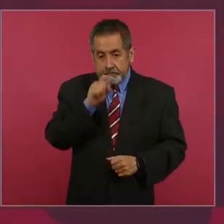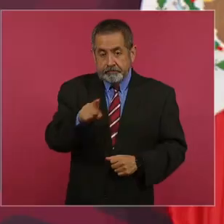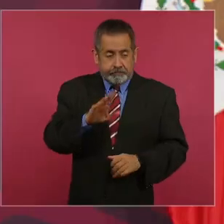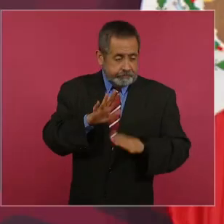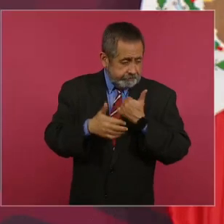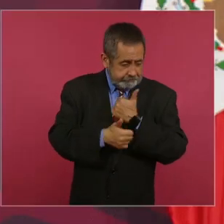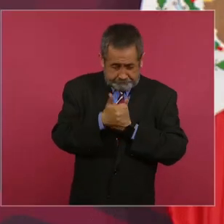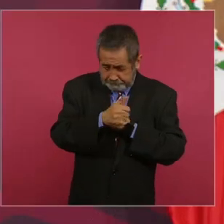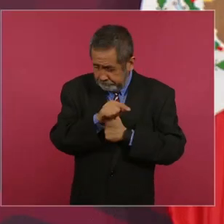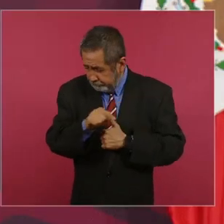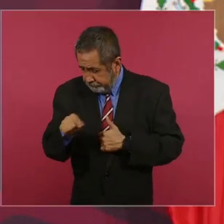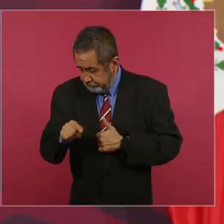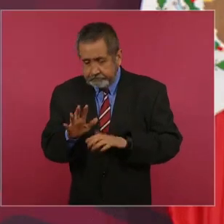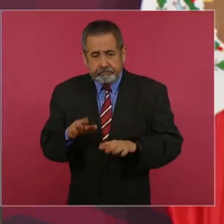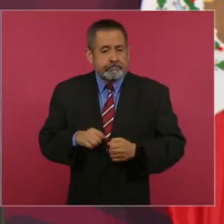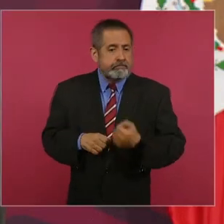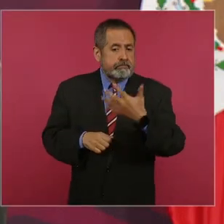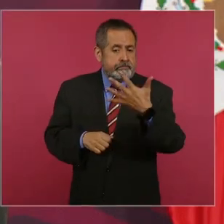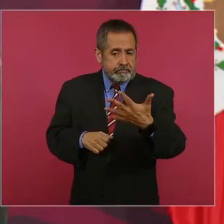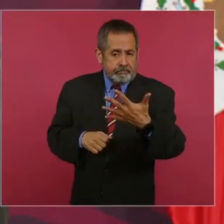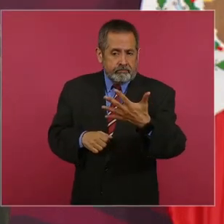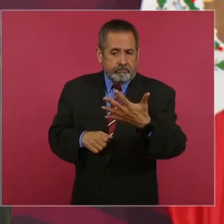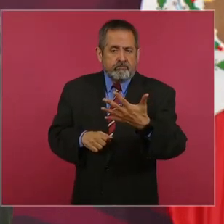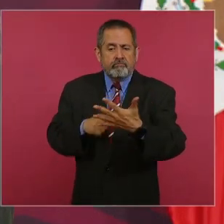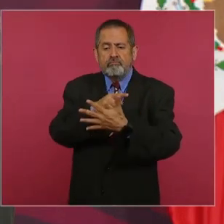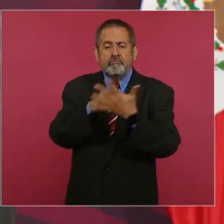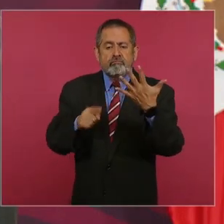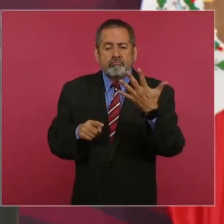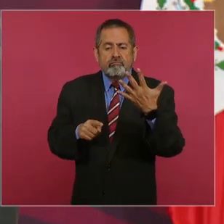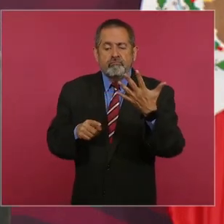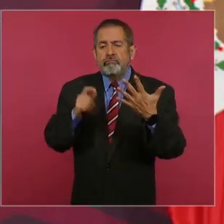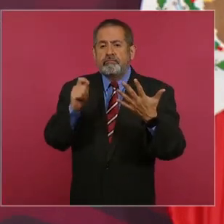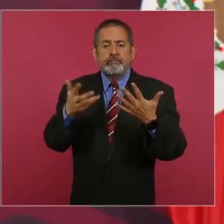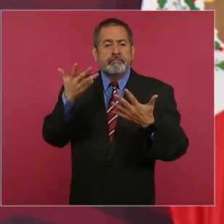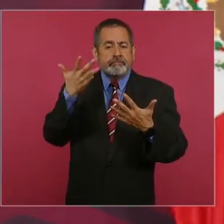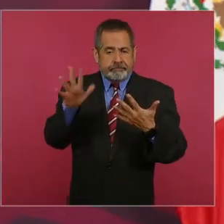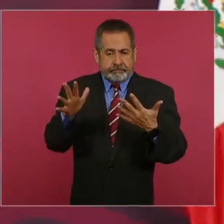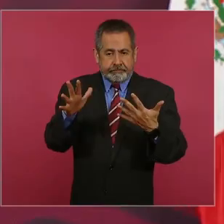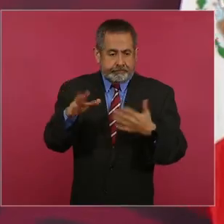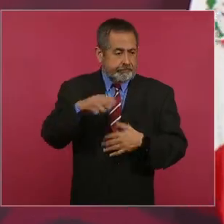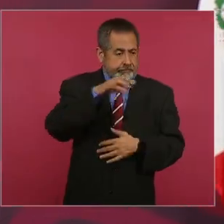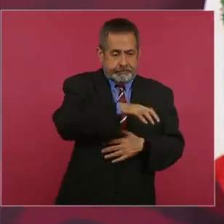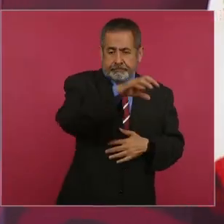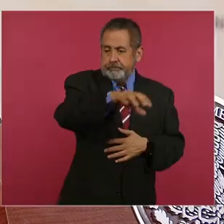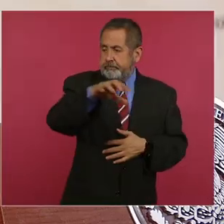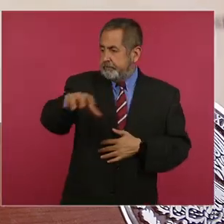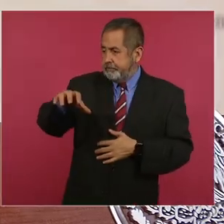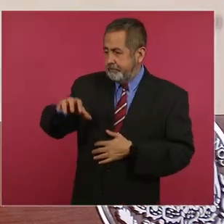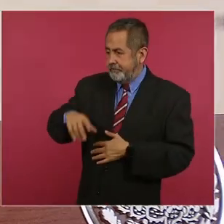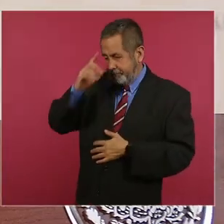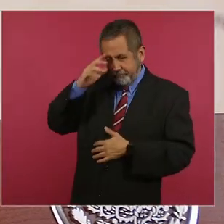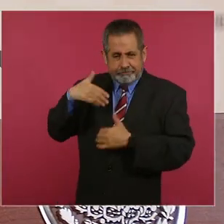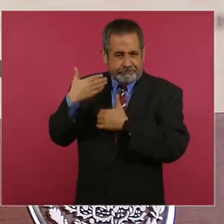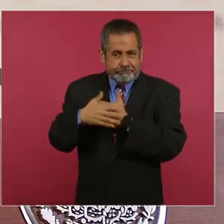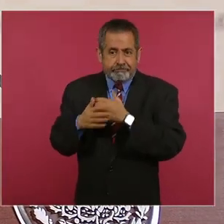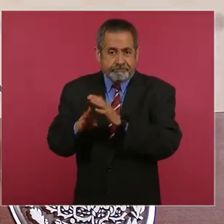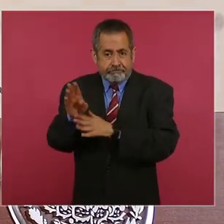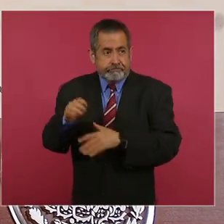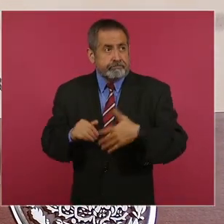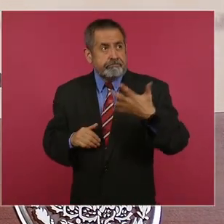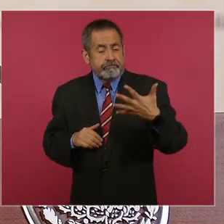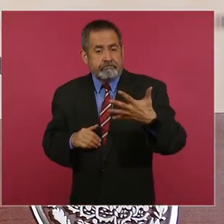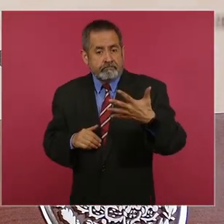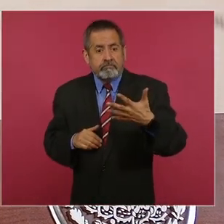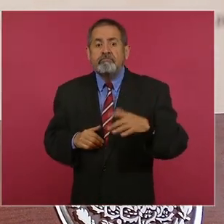cinco de los diez polos de desarrollo y hubieron